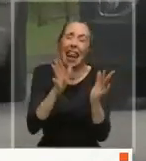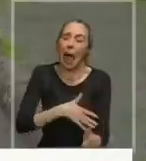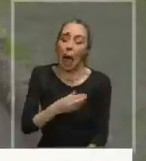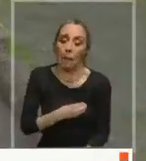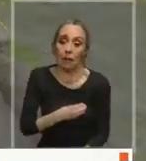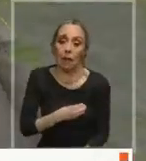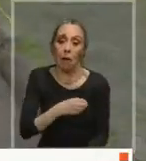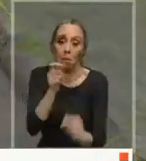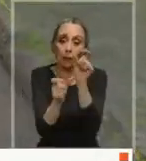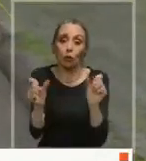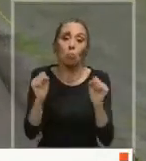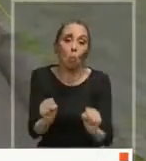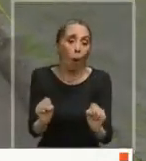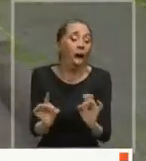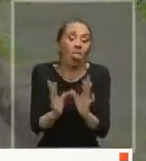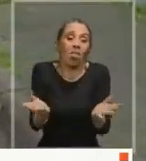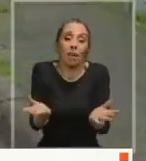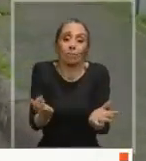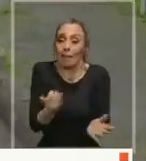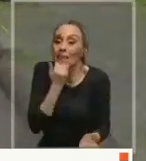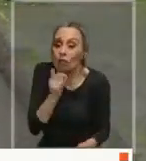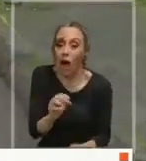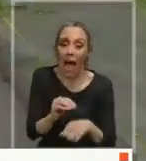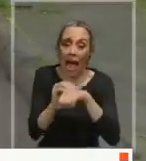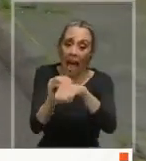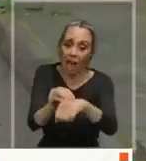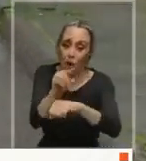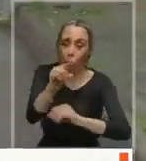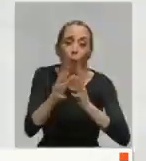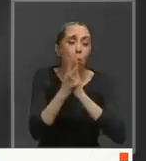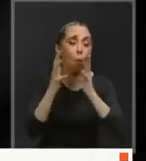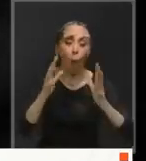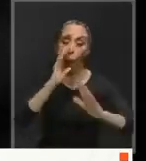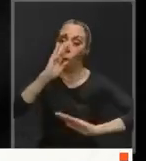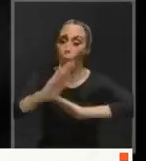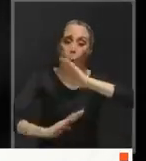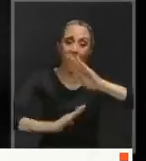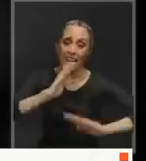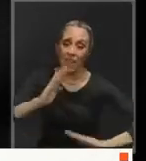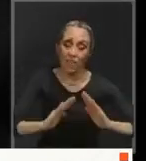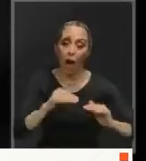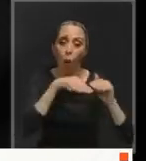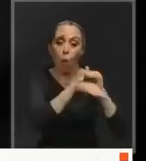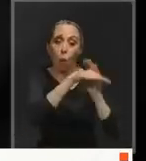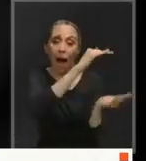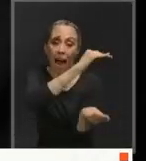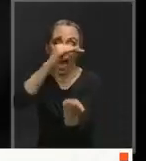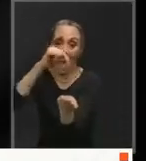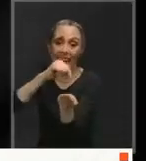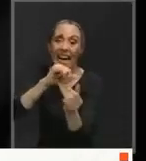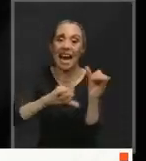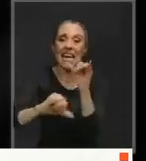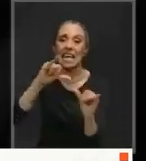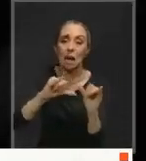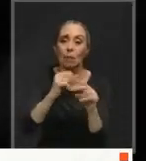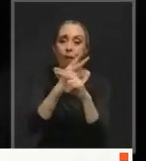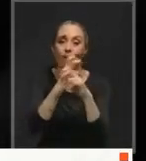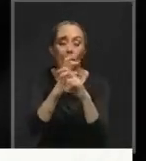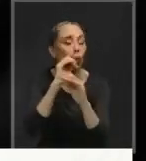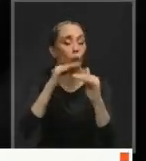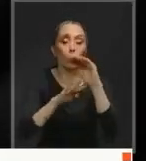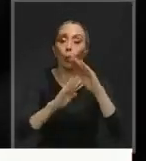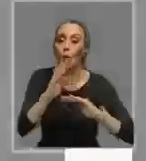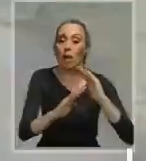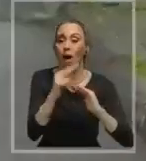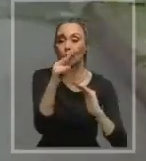nadie está libre. Lo único que queda por recomendar es maximizar todas las precauciones de almacenamiento de productos químicos y tóxicos